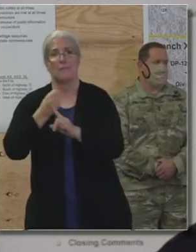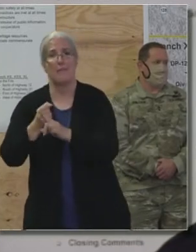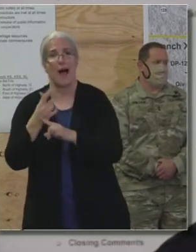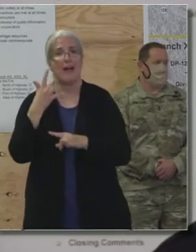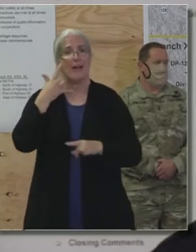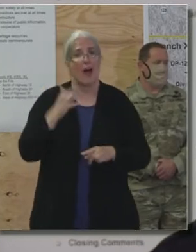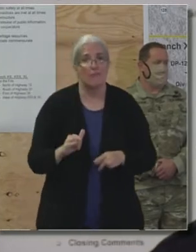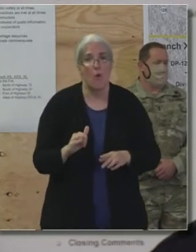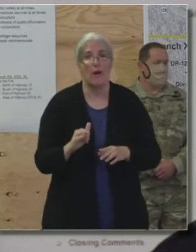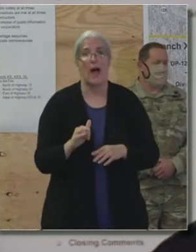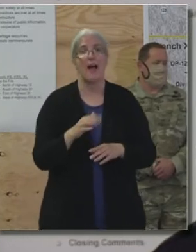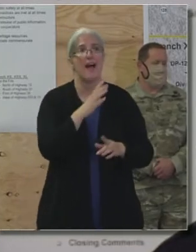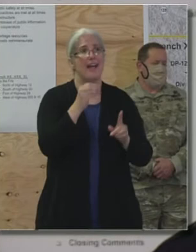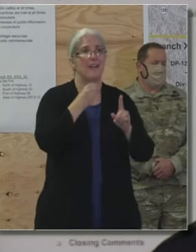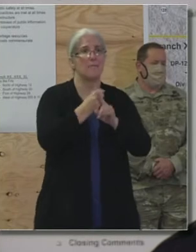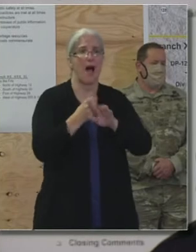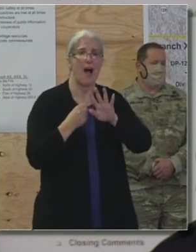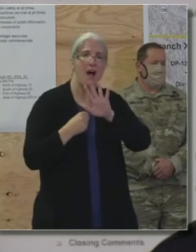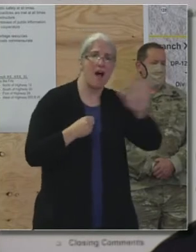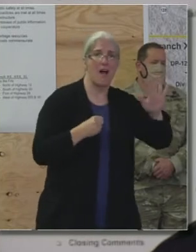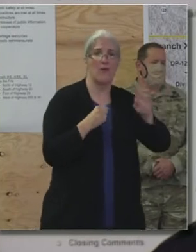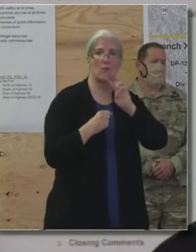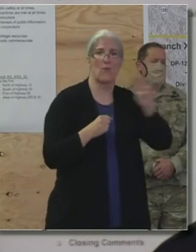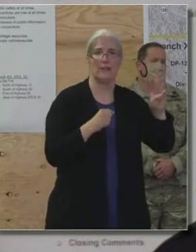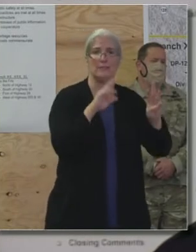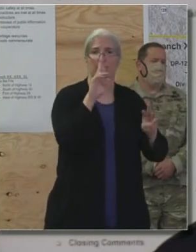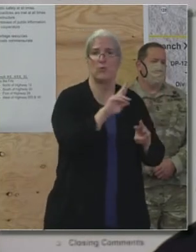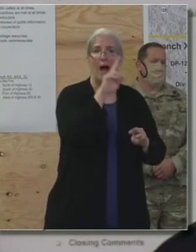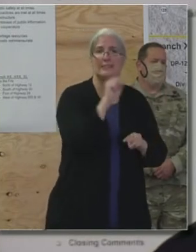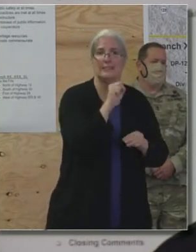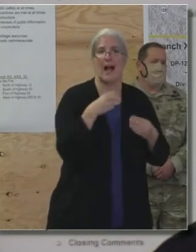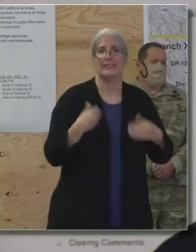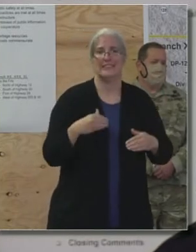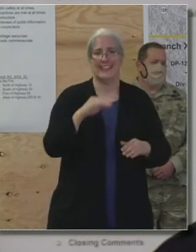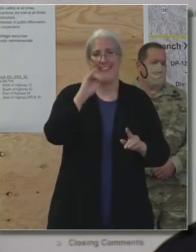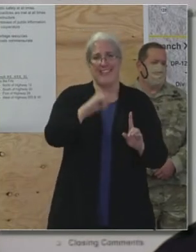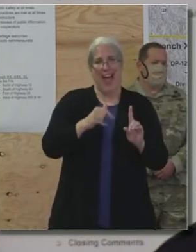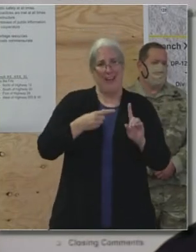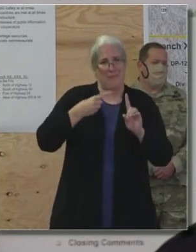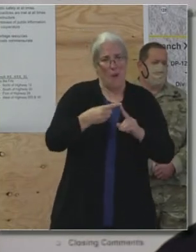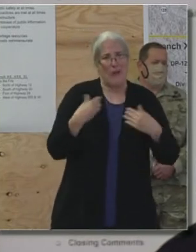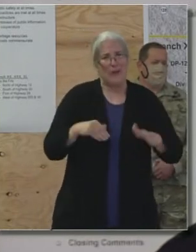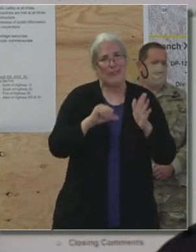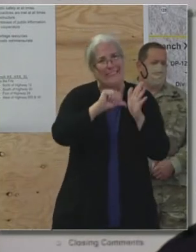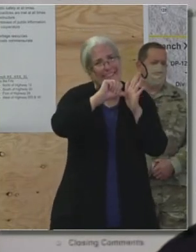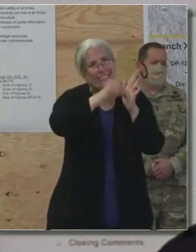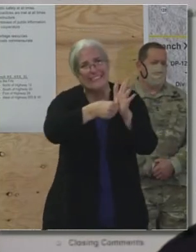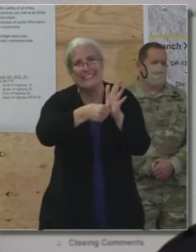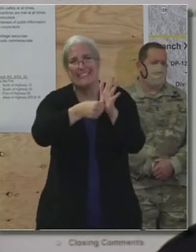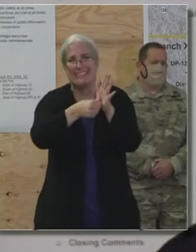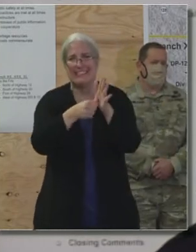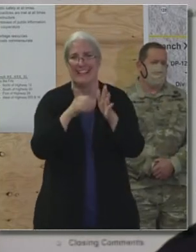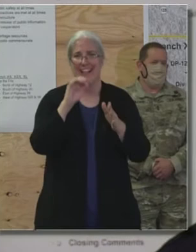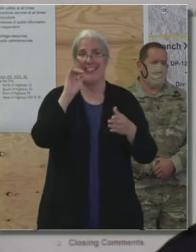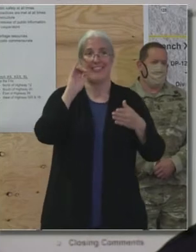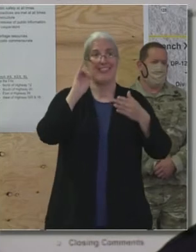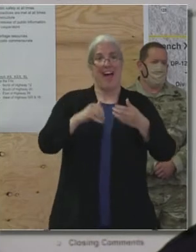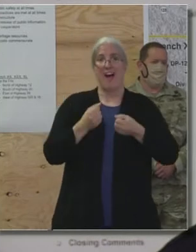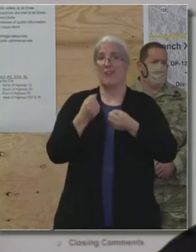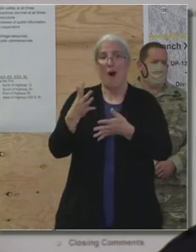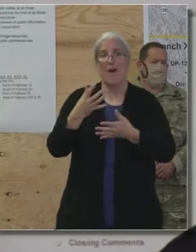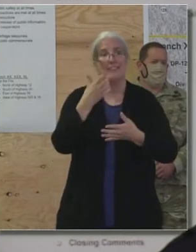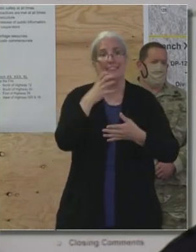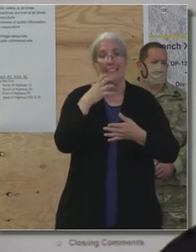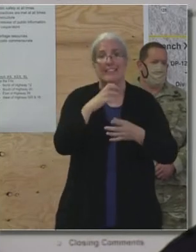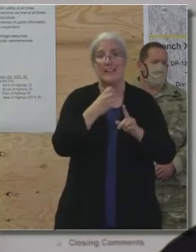de california de todo el oeste de los eeuu y como consecuencia de eso es un punto importante que como consecuencia de ese domo de calor